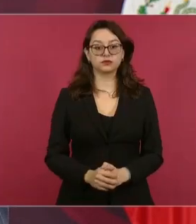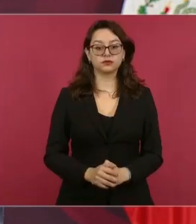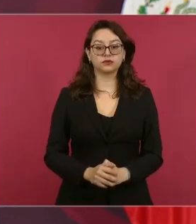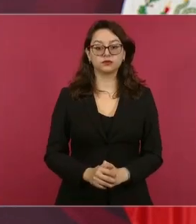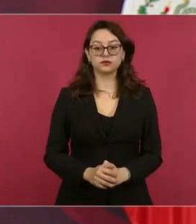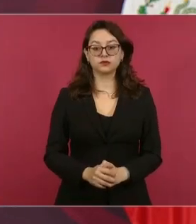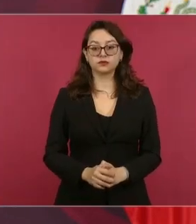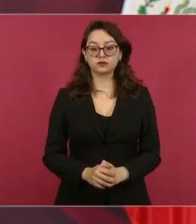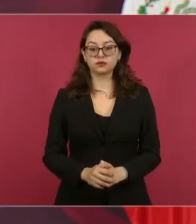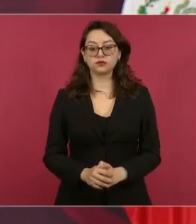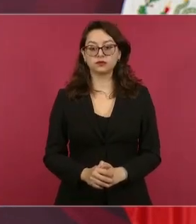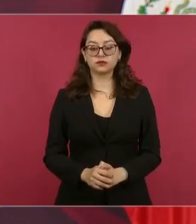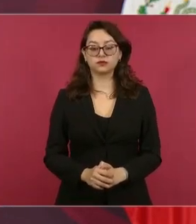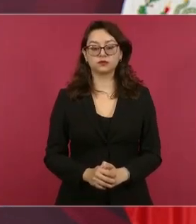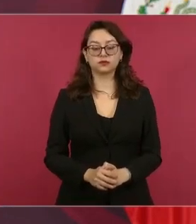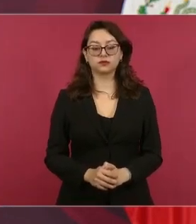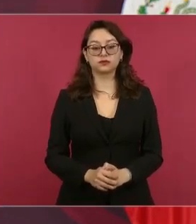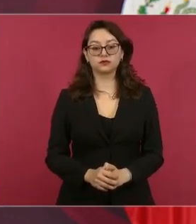de la Marina